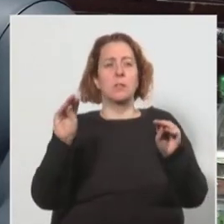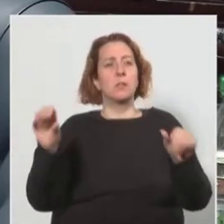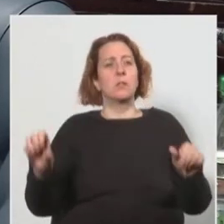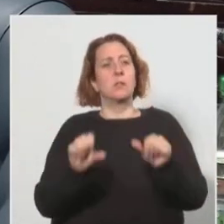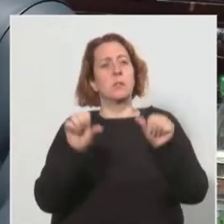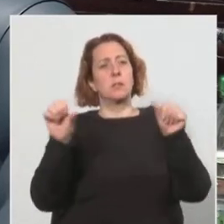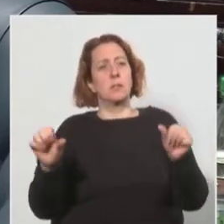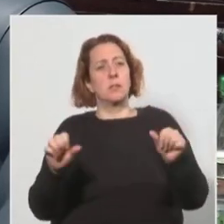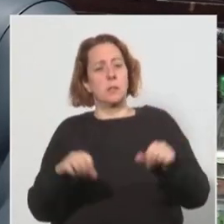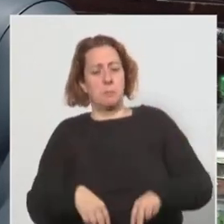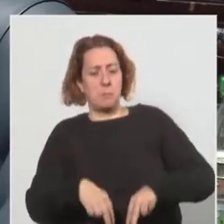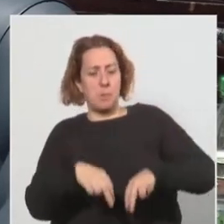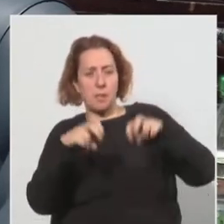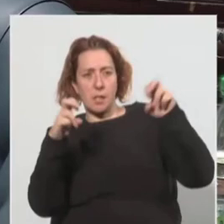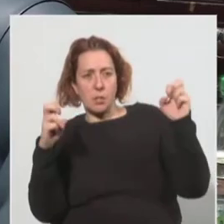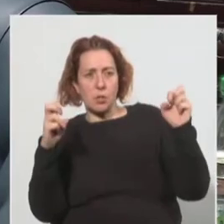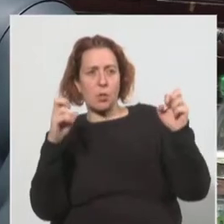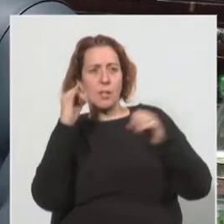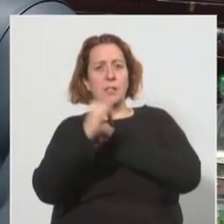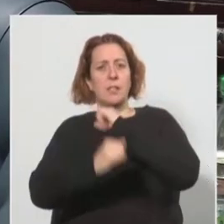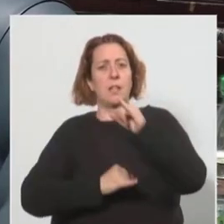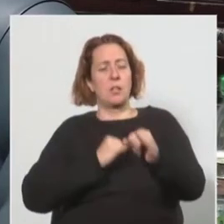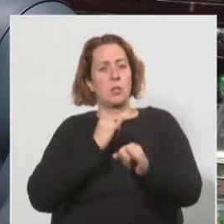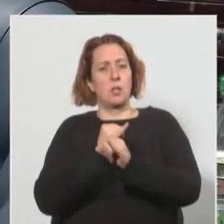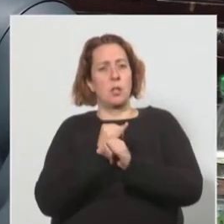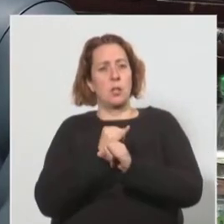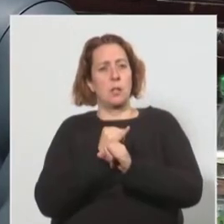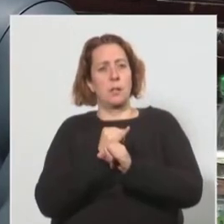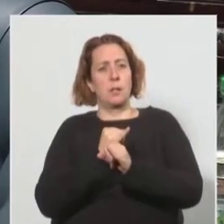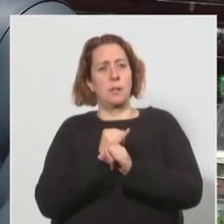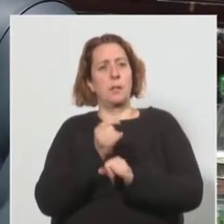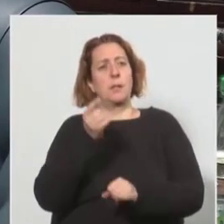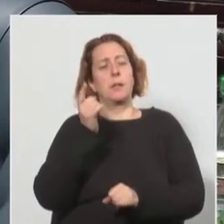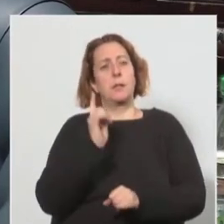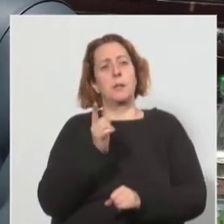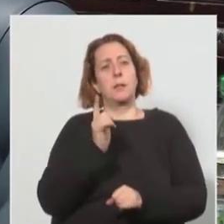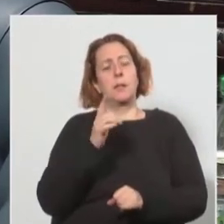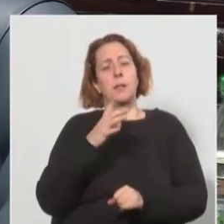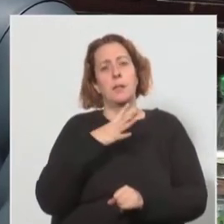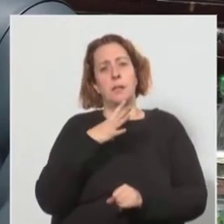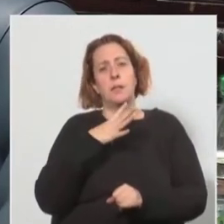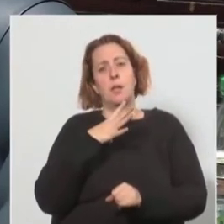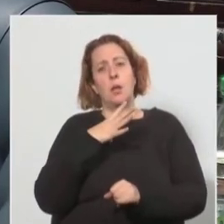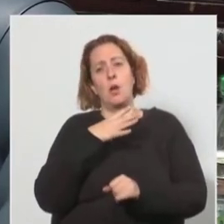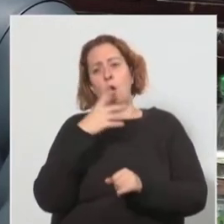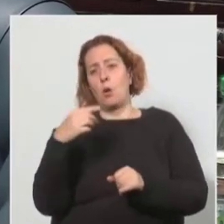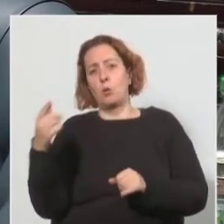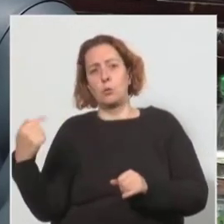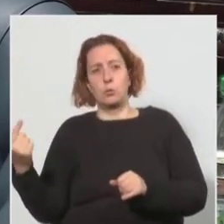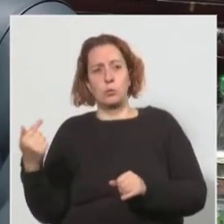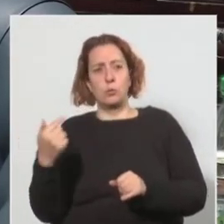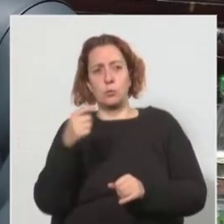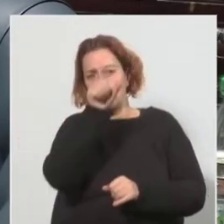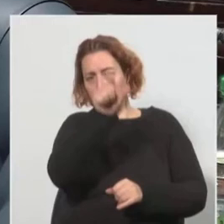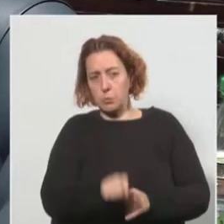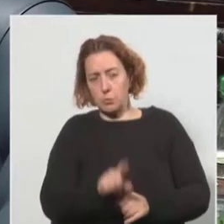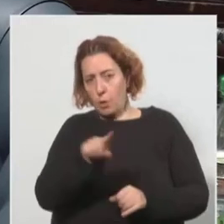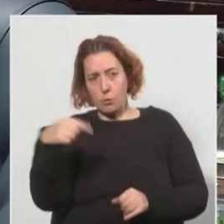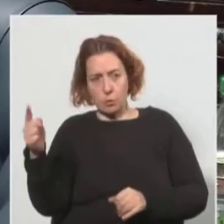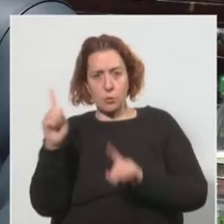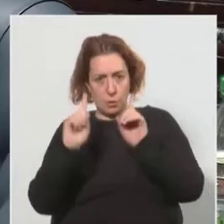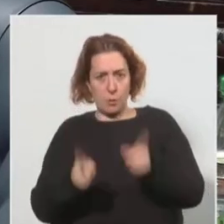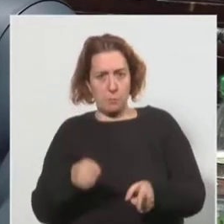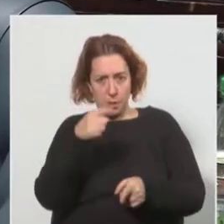a cabo una investigación internacional que tenía, entre otros, como foco al implicado.